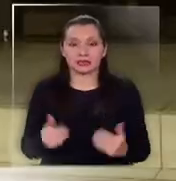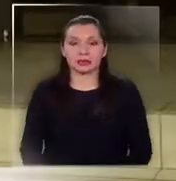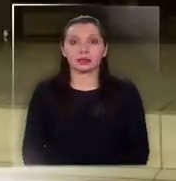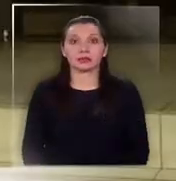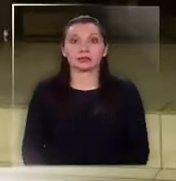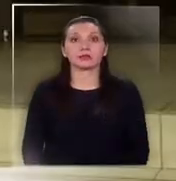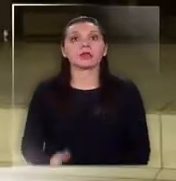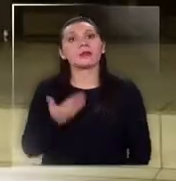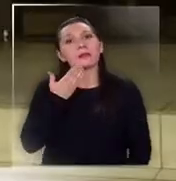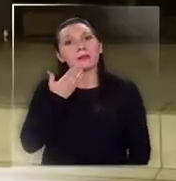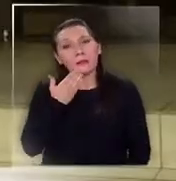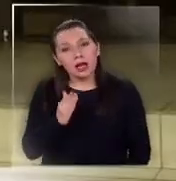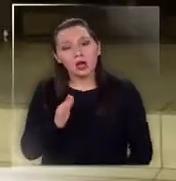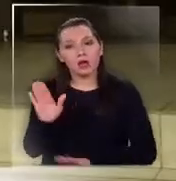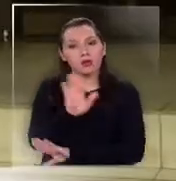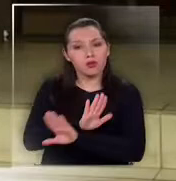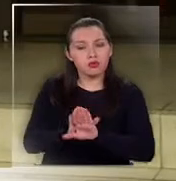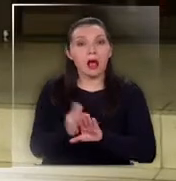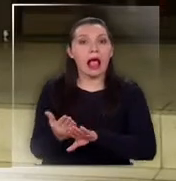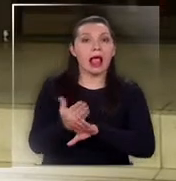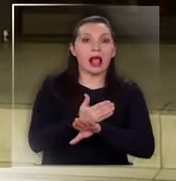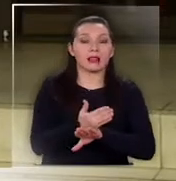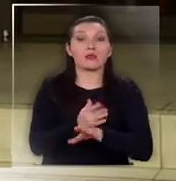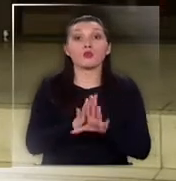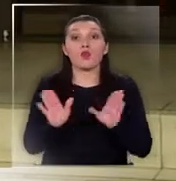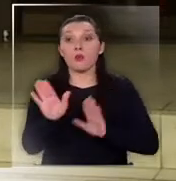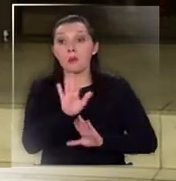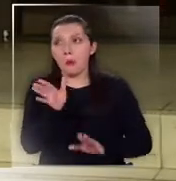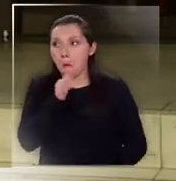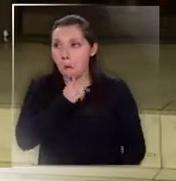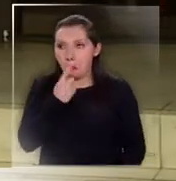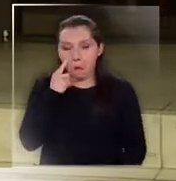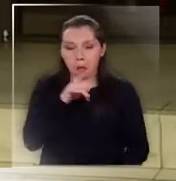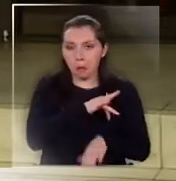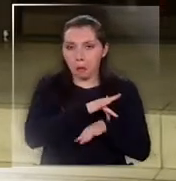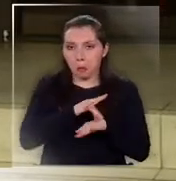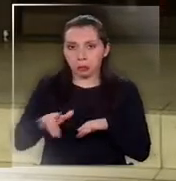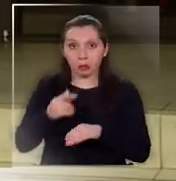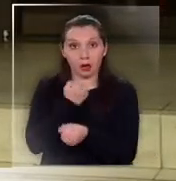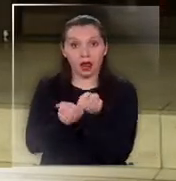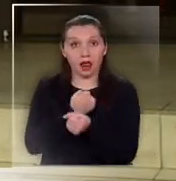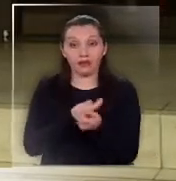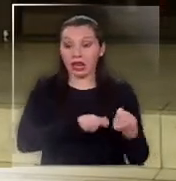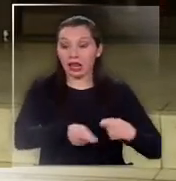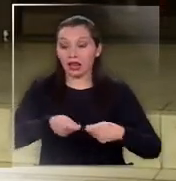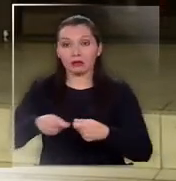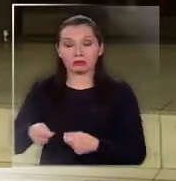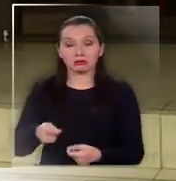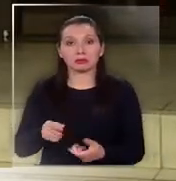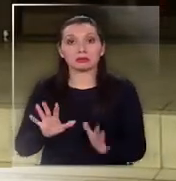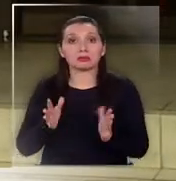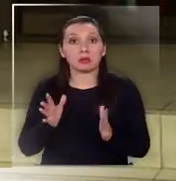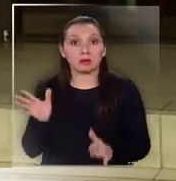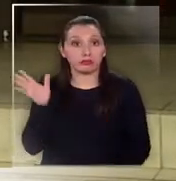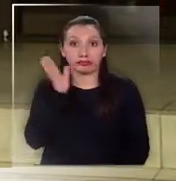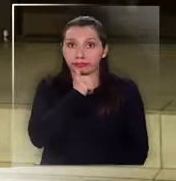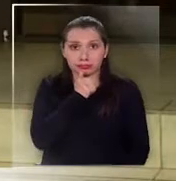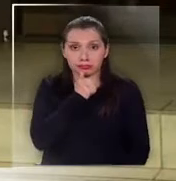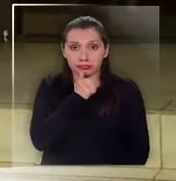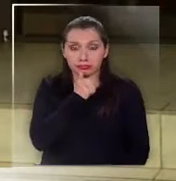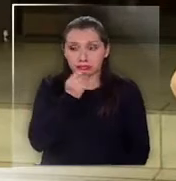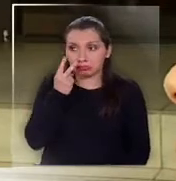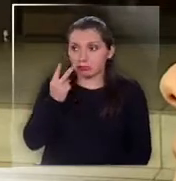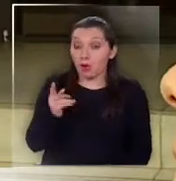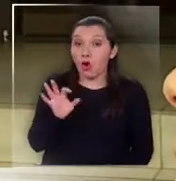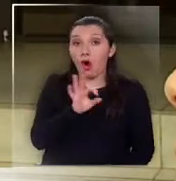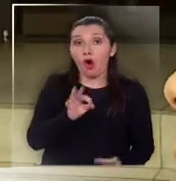vez de preventivo, y la verdad que mucha prevención no se ve, porque Carabineros en los sectores comerciales al parecer no están. O